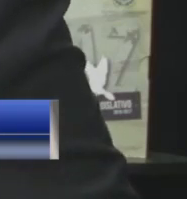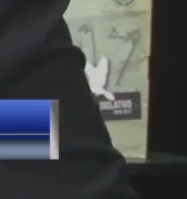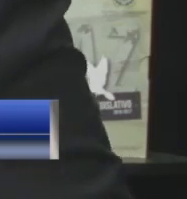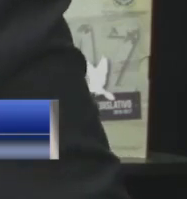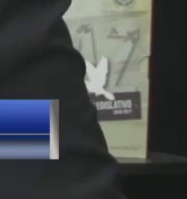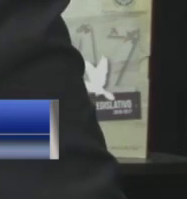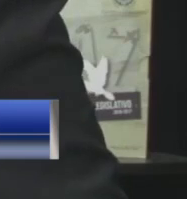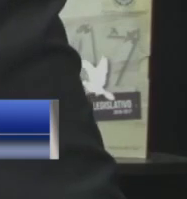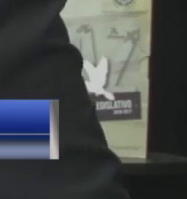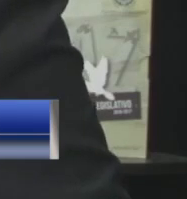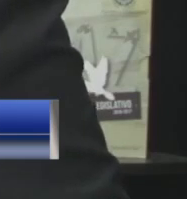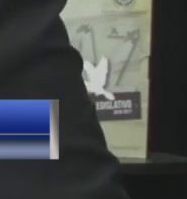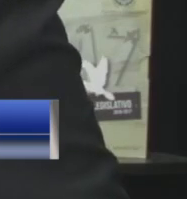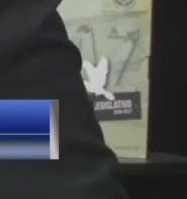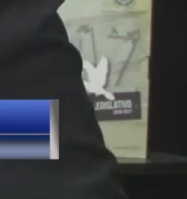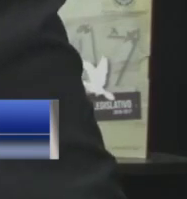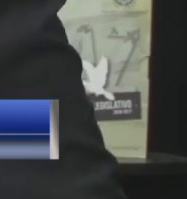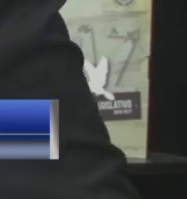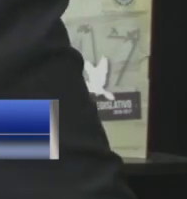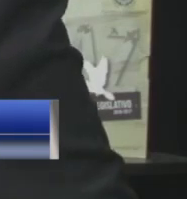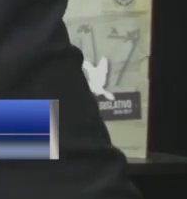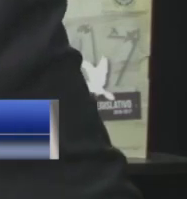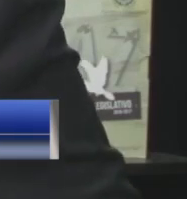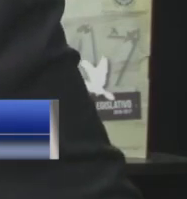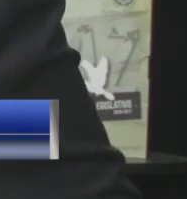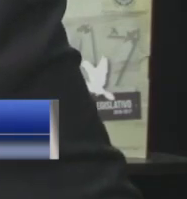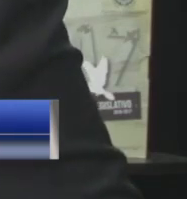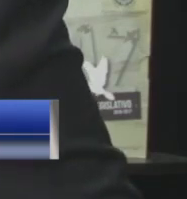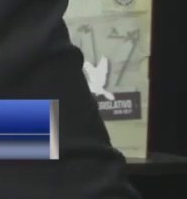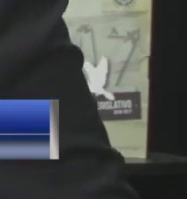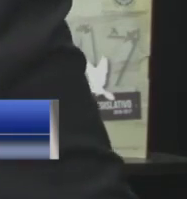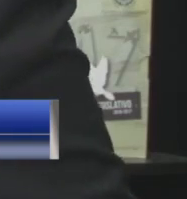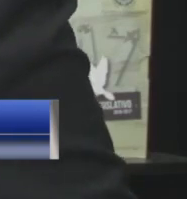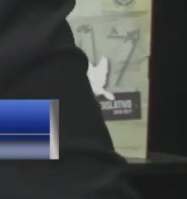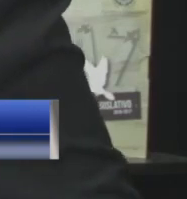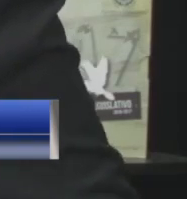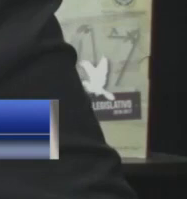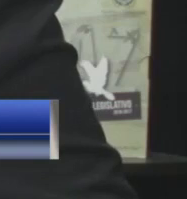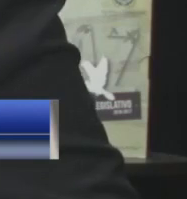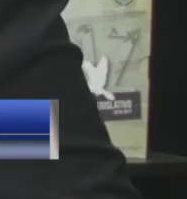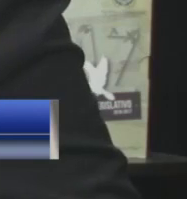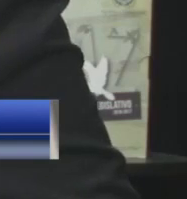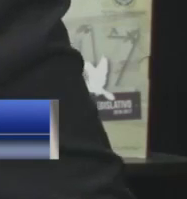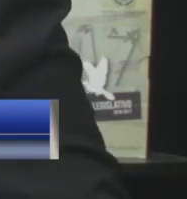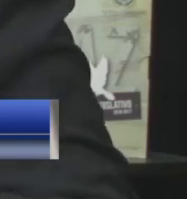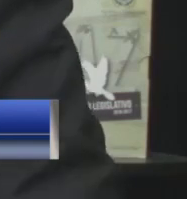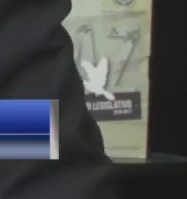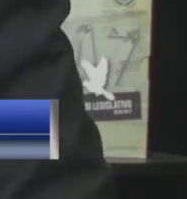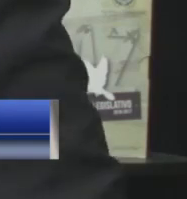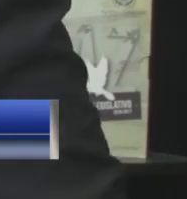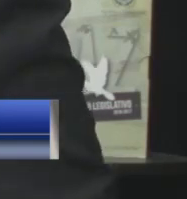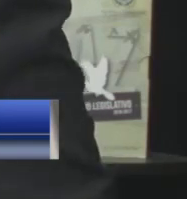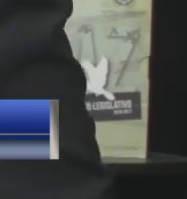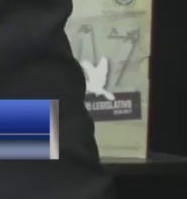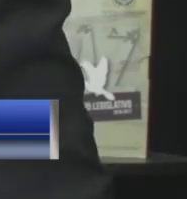Actualmente, según datos del Hospital Johns Hopkins, hay 2.700 muertes,